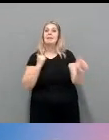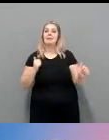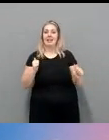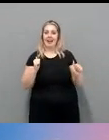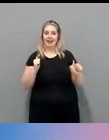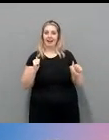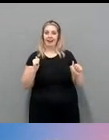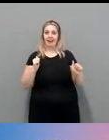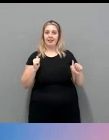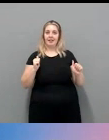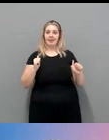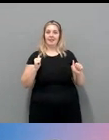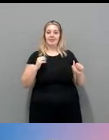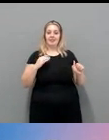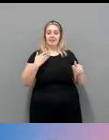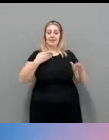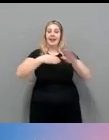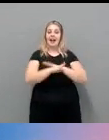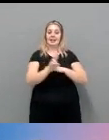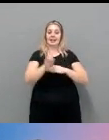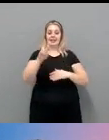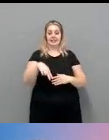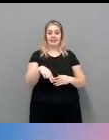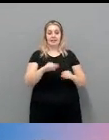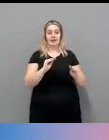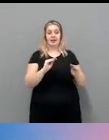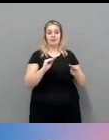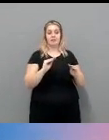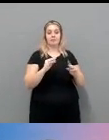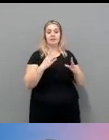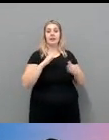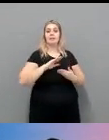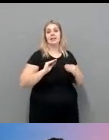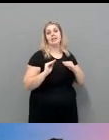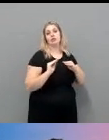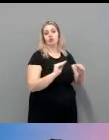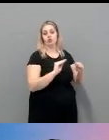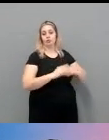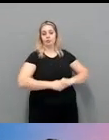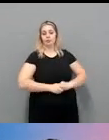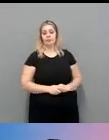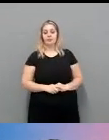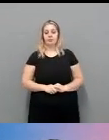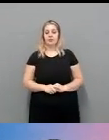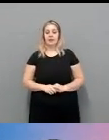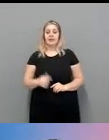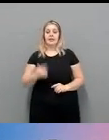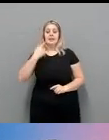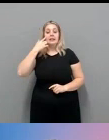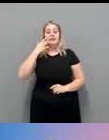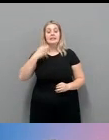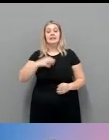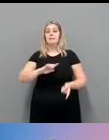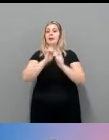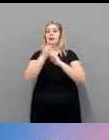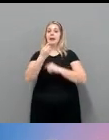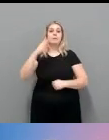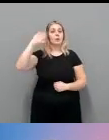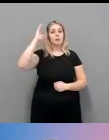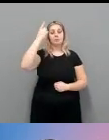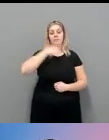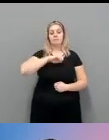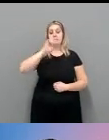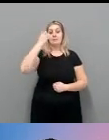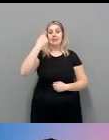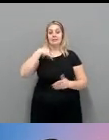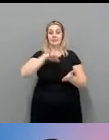código lingüístico accesible a sus capacidades. Afirmando siempre que el mayor cambio está en el tratamiento de la